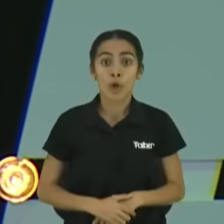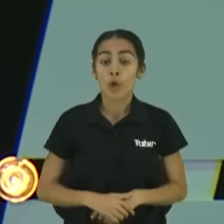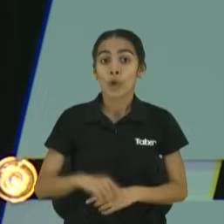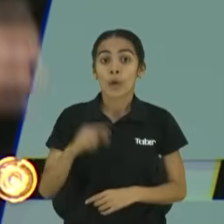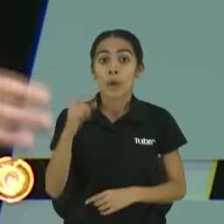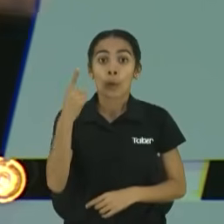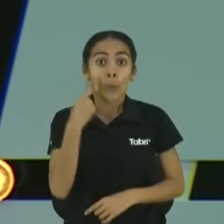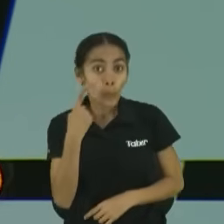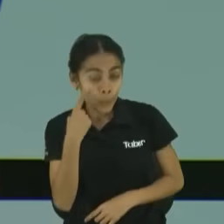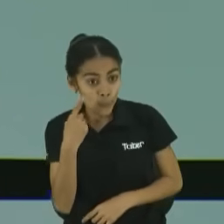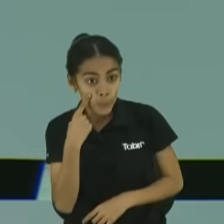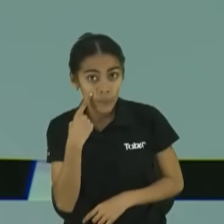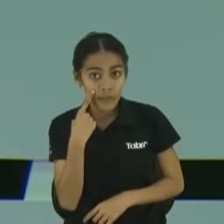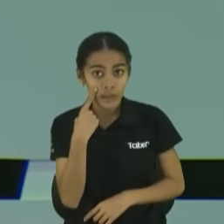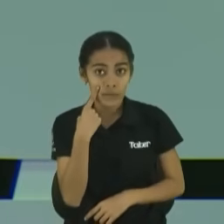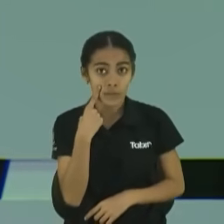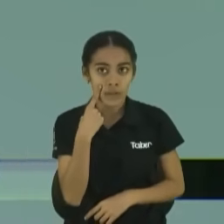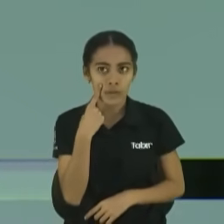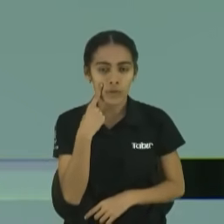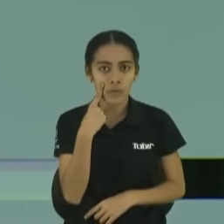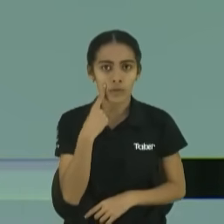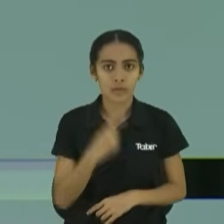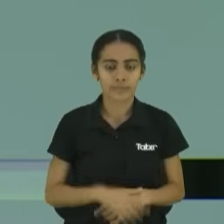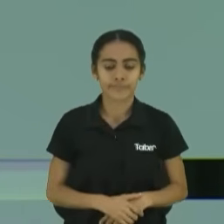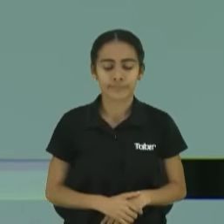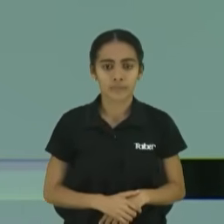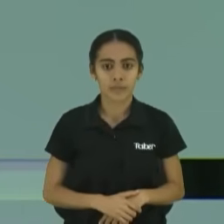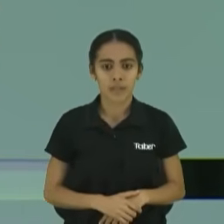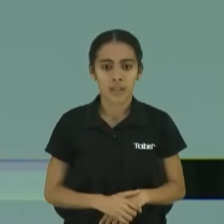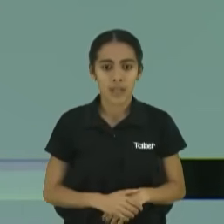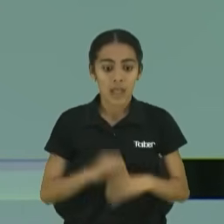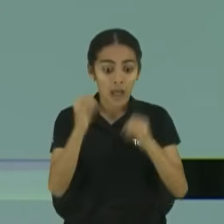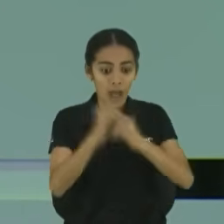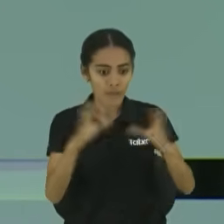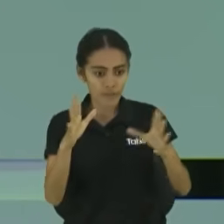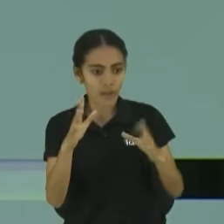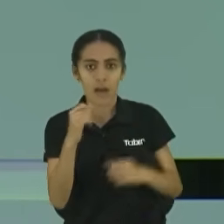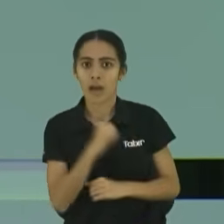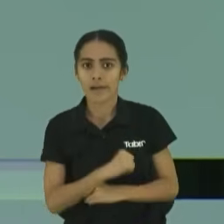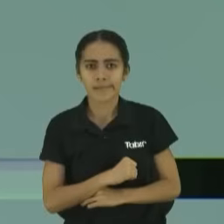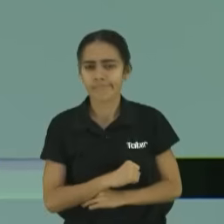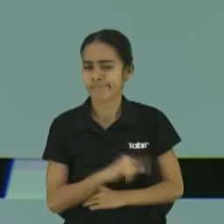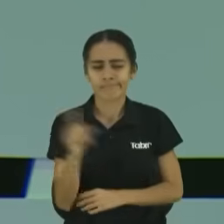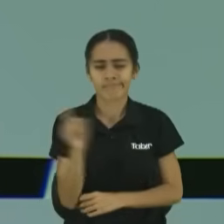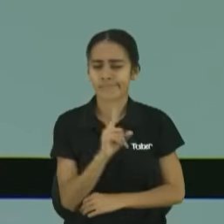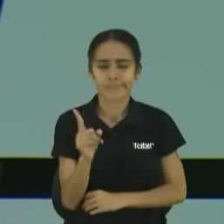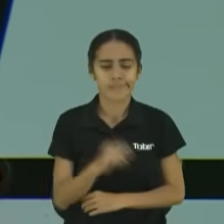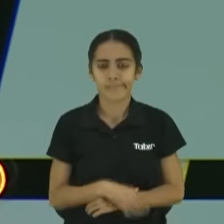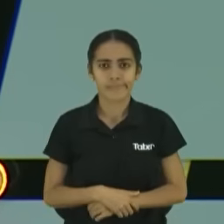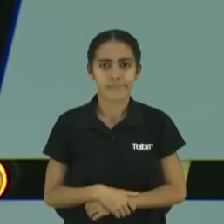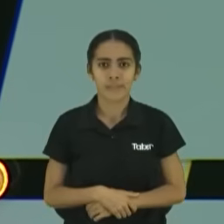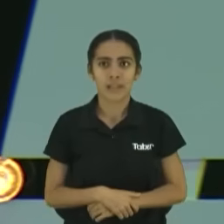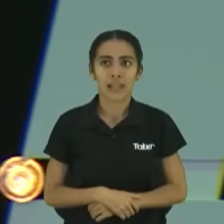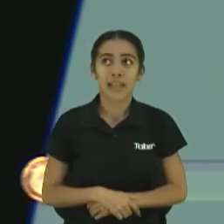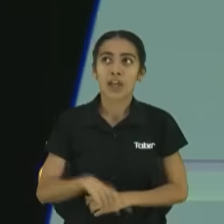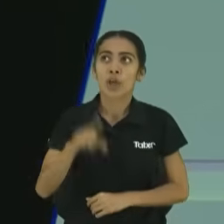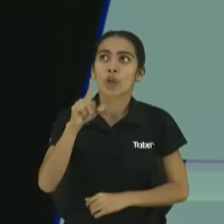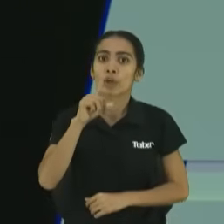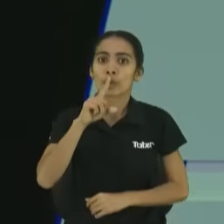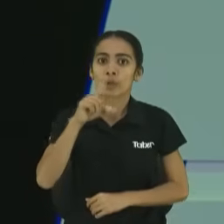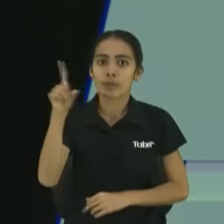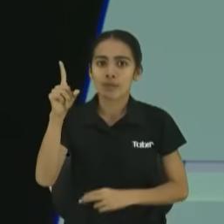en ese truco de andar adivinando las cosas. Voy a repetirlo por tercera vez. Dios no